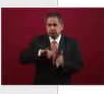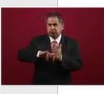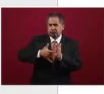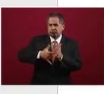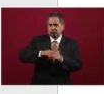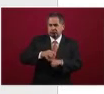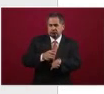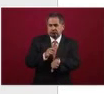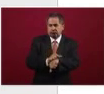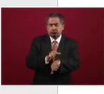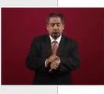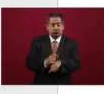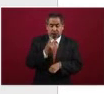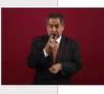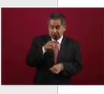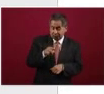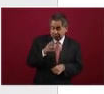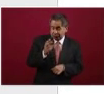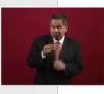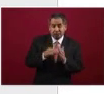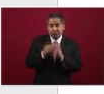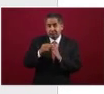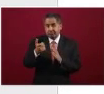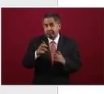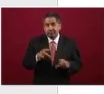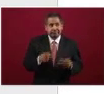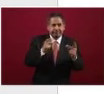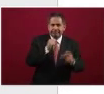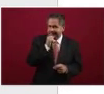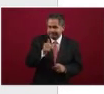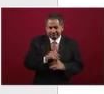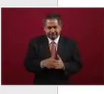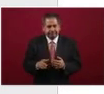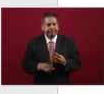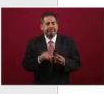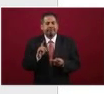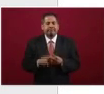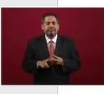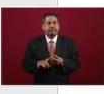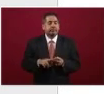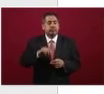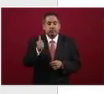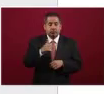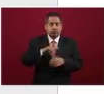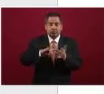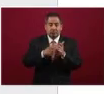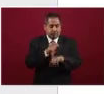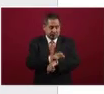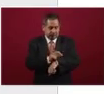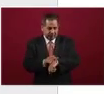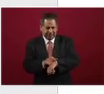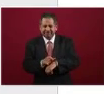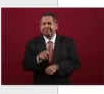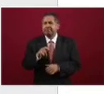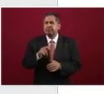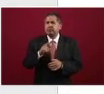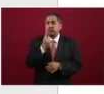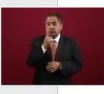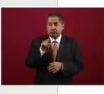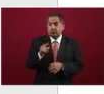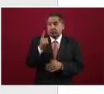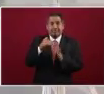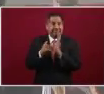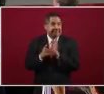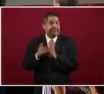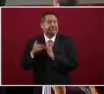de 2.9 millones de pesos, así como otros relojes, el Jacob & Co., que valía alrededor de 1.1, estaba evaluado como